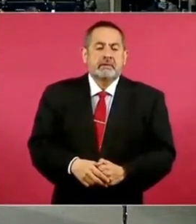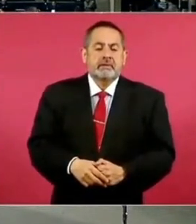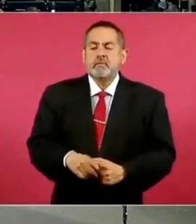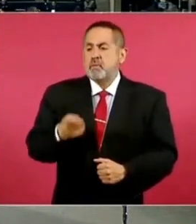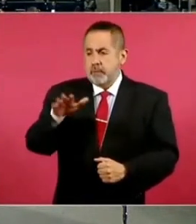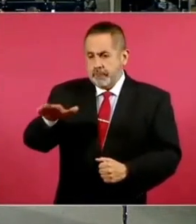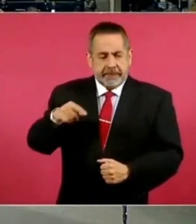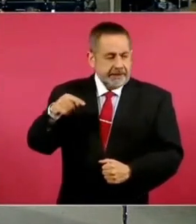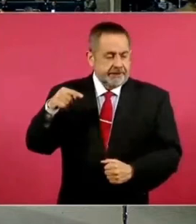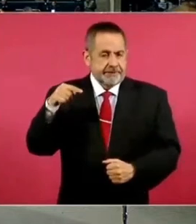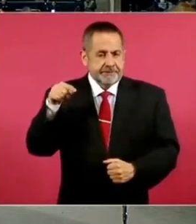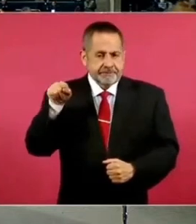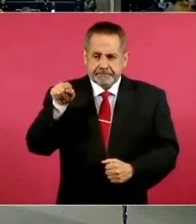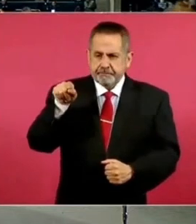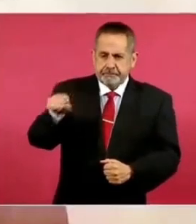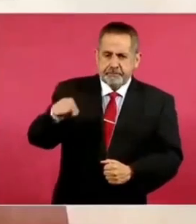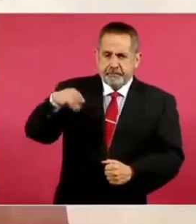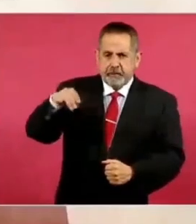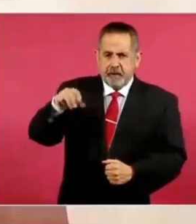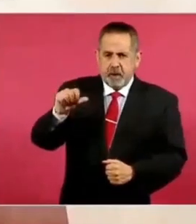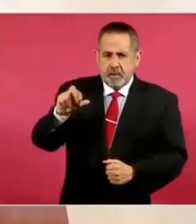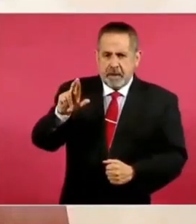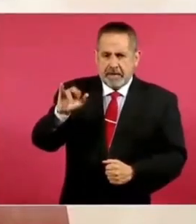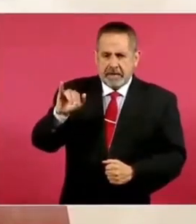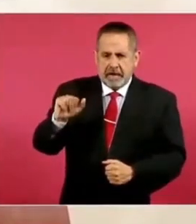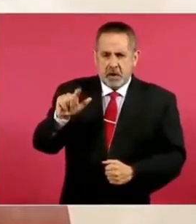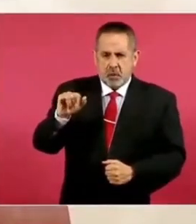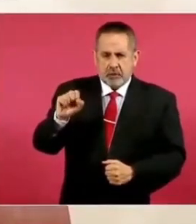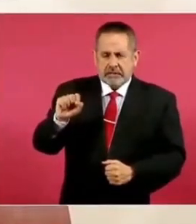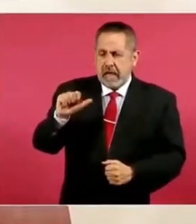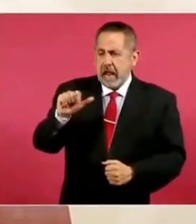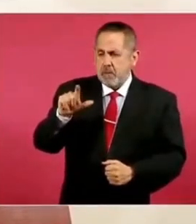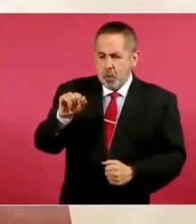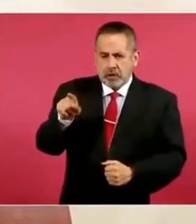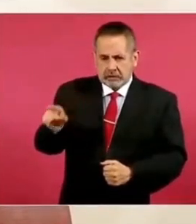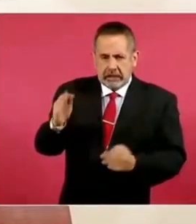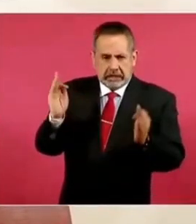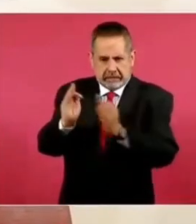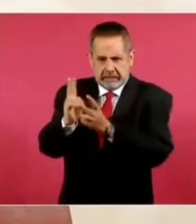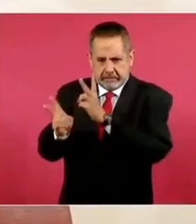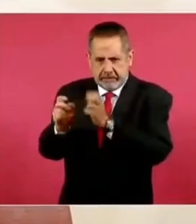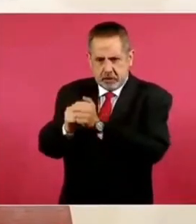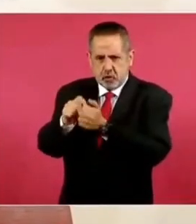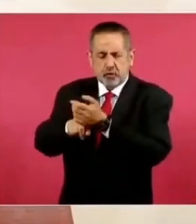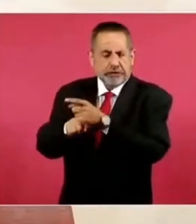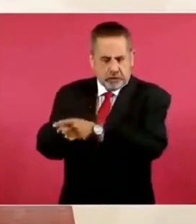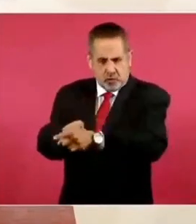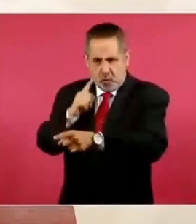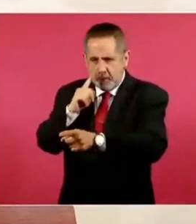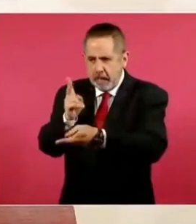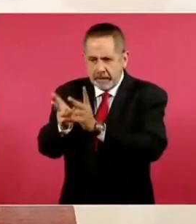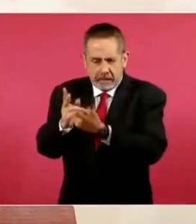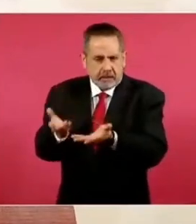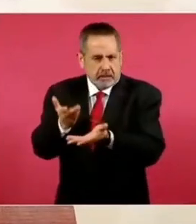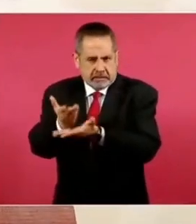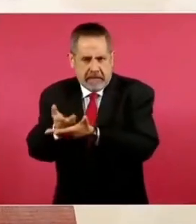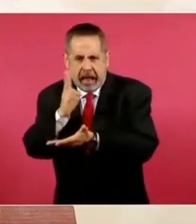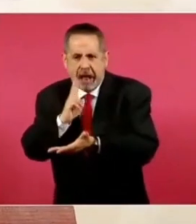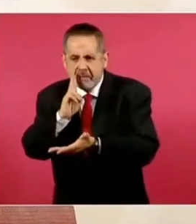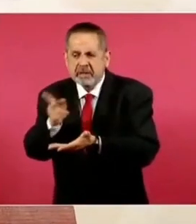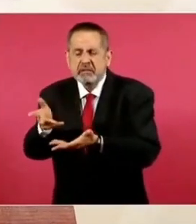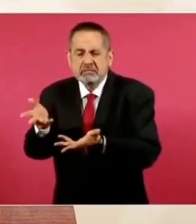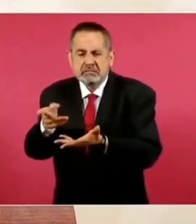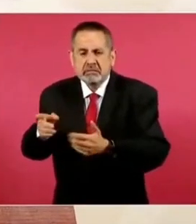a María Luisa albores que atienda lo que estás planteando Eh es